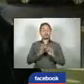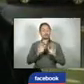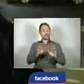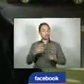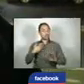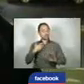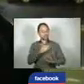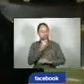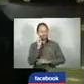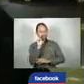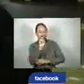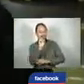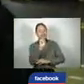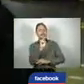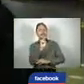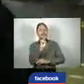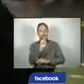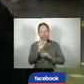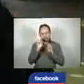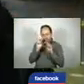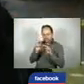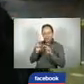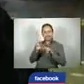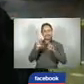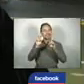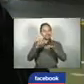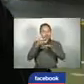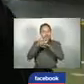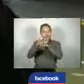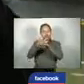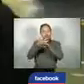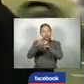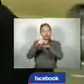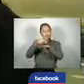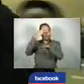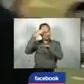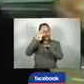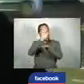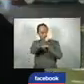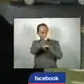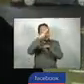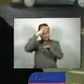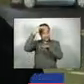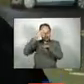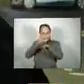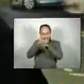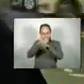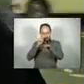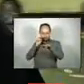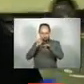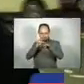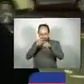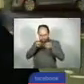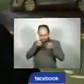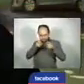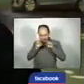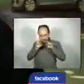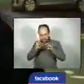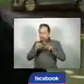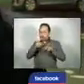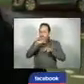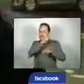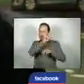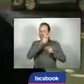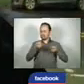observando es que cada vez los controles en el transporte público mexicano es más grande, más